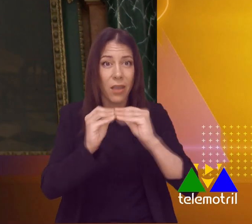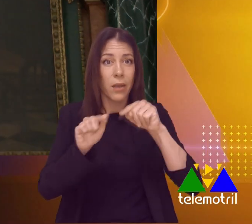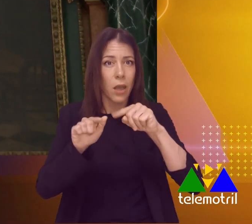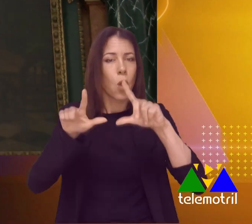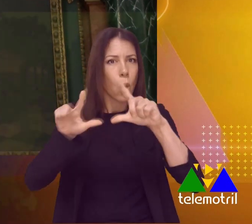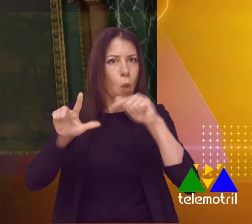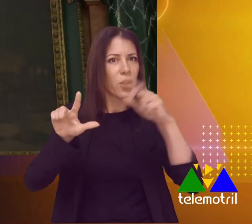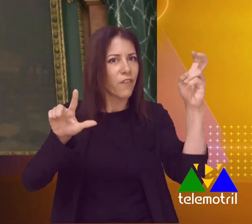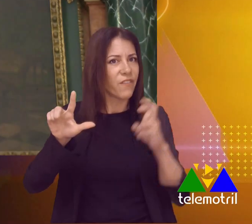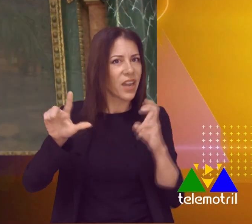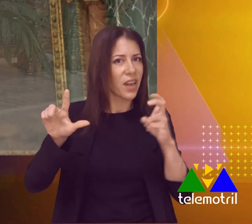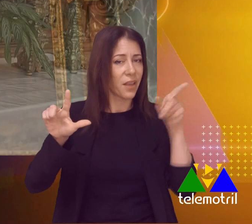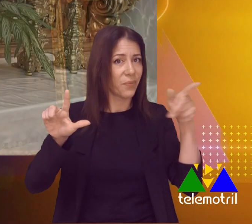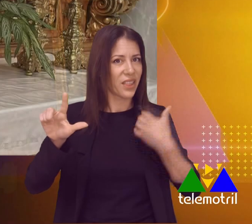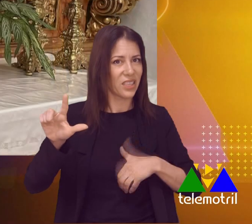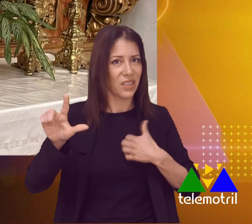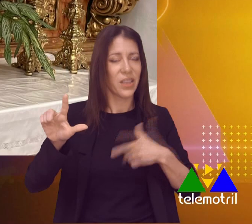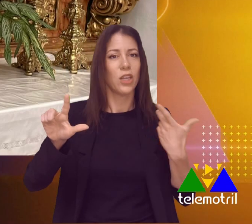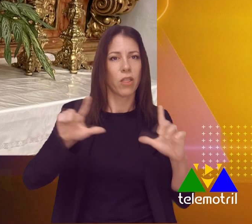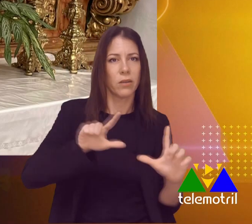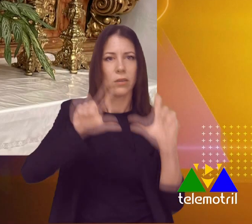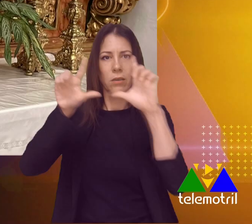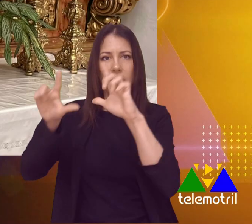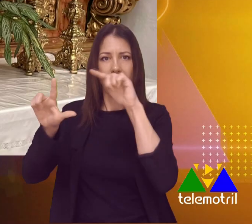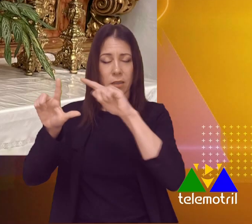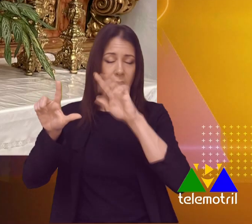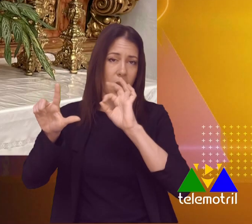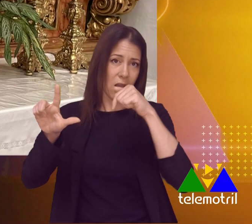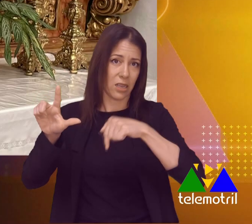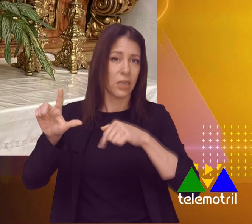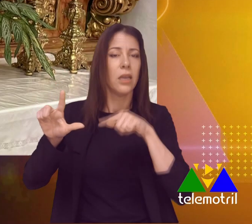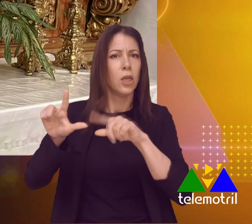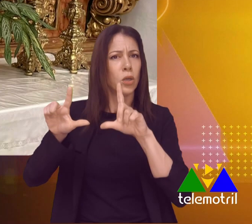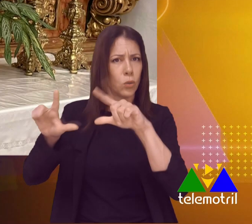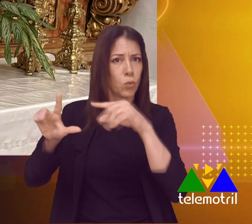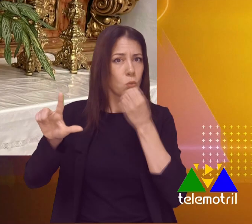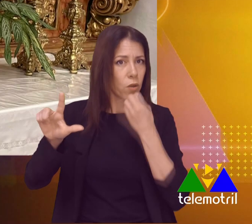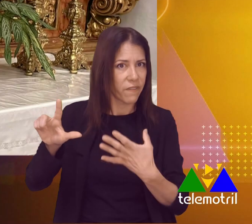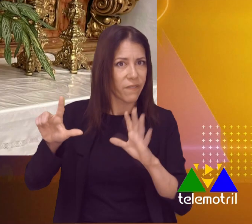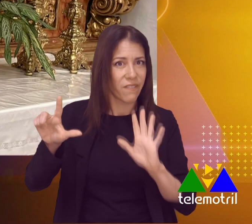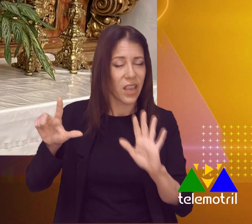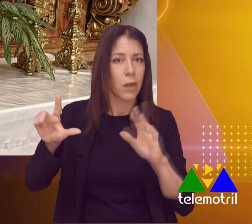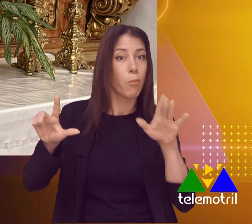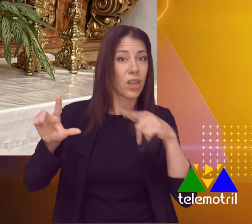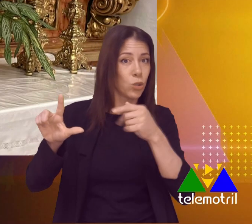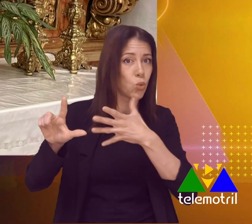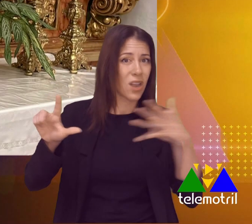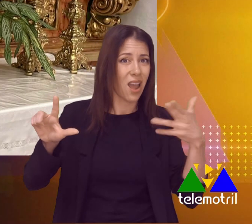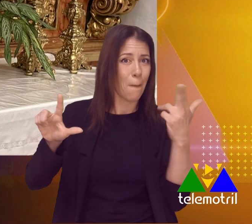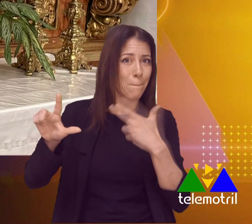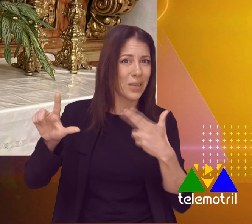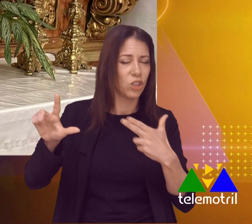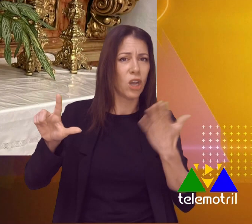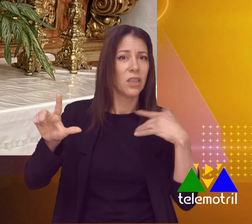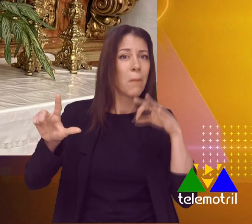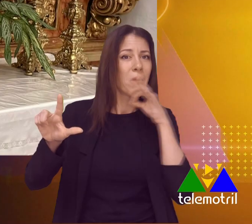cuadro viene de la Cartuja de Sevilla y se pone aquí. Es un cuadro que está muy bien hecho. Arango es un gran pintor, del